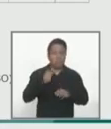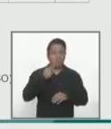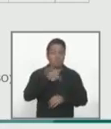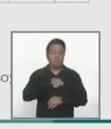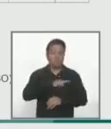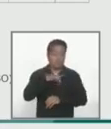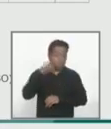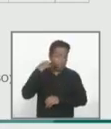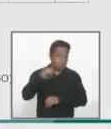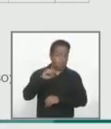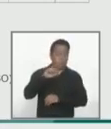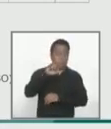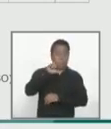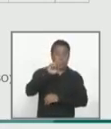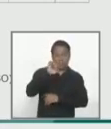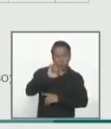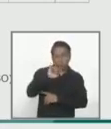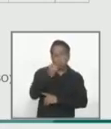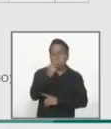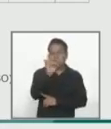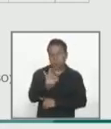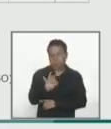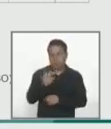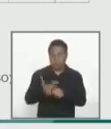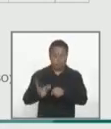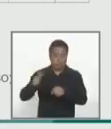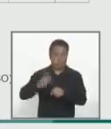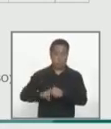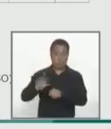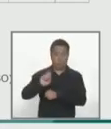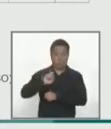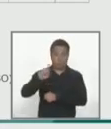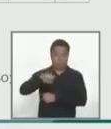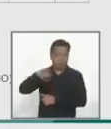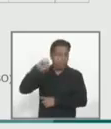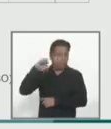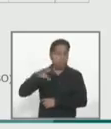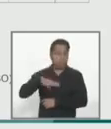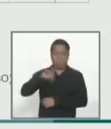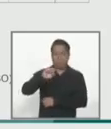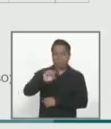Oaxaca, 31.1%, Hospital Regional de Alta Especialidad de Oaxaca,